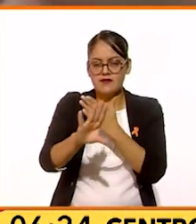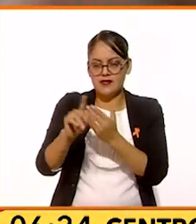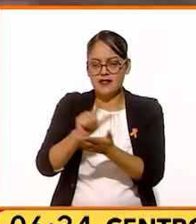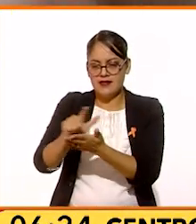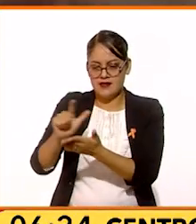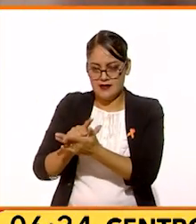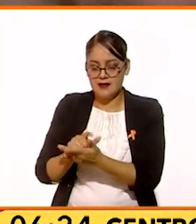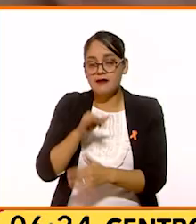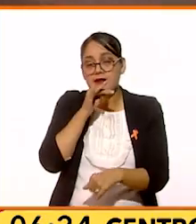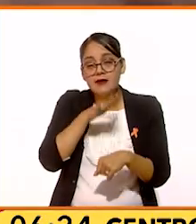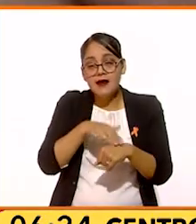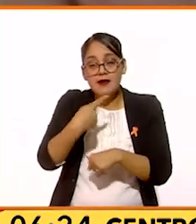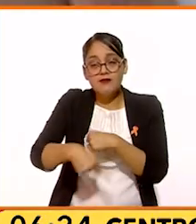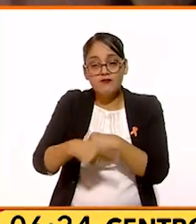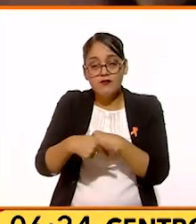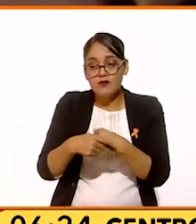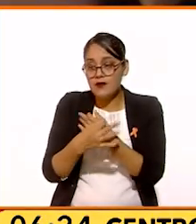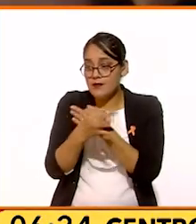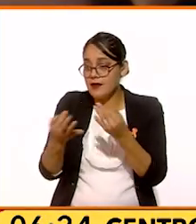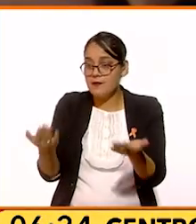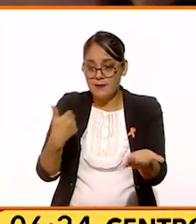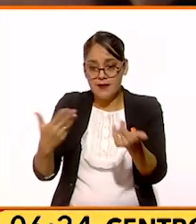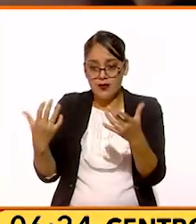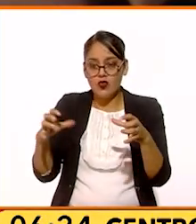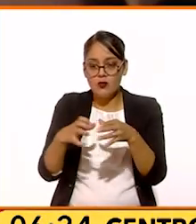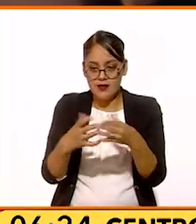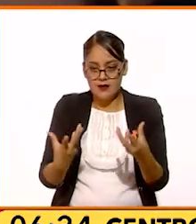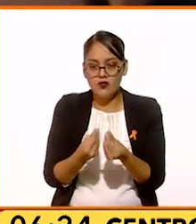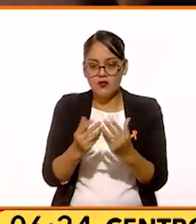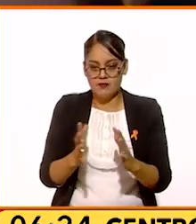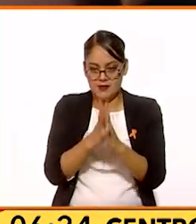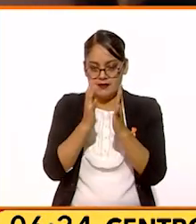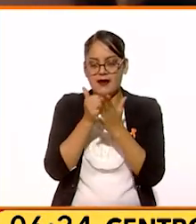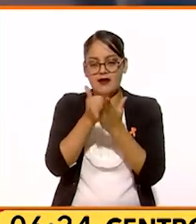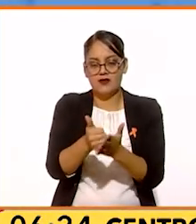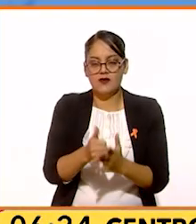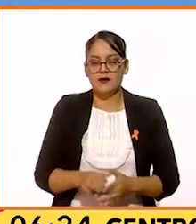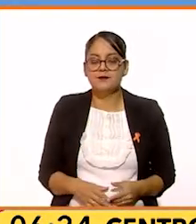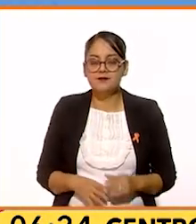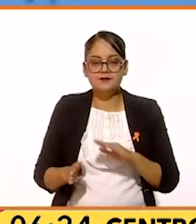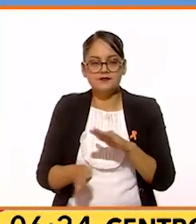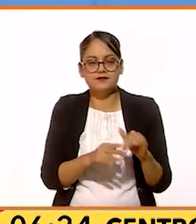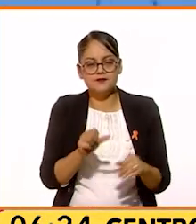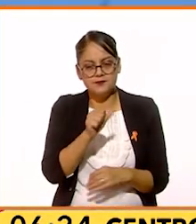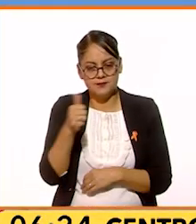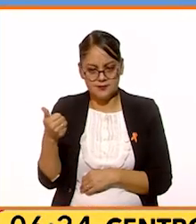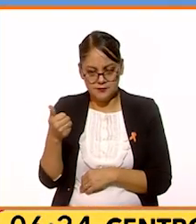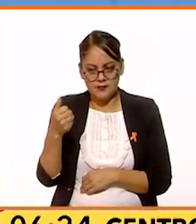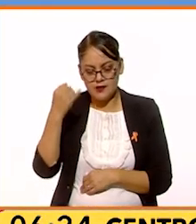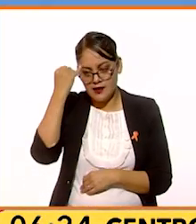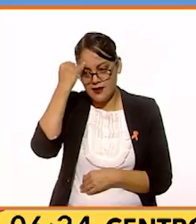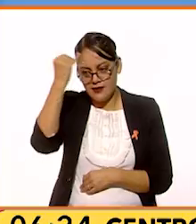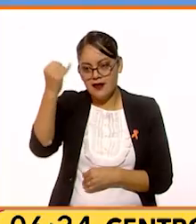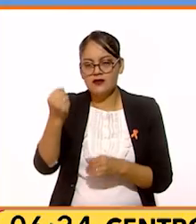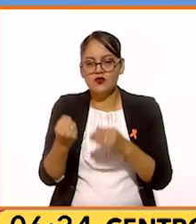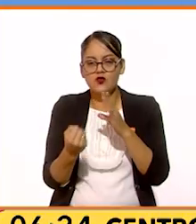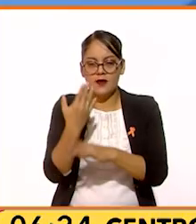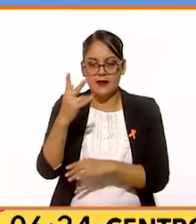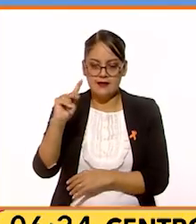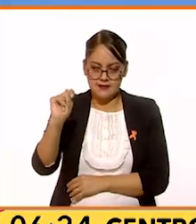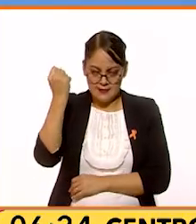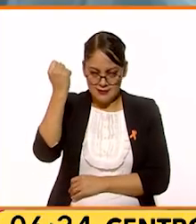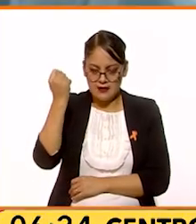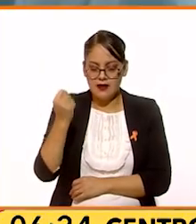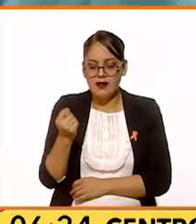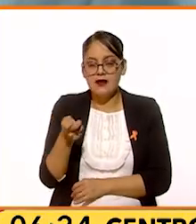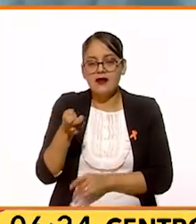la participación de la comunidad. Y otro componente que esto fue la innovación tecnológica y para